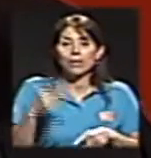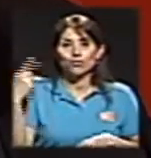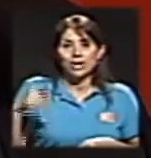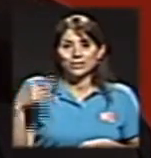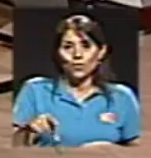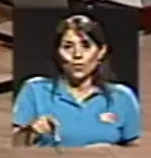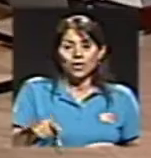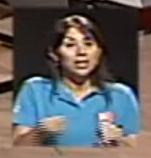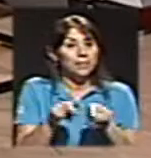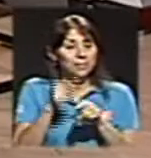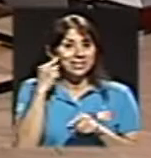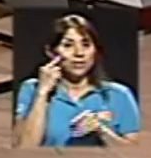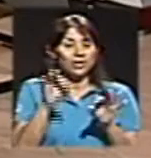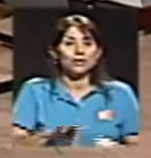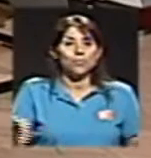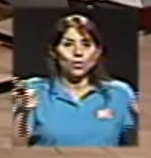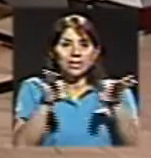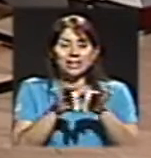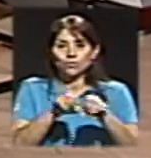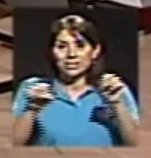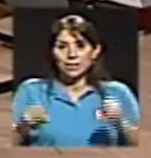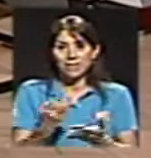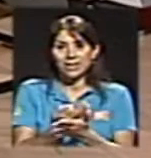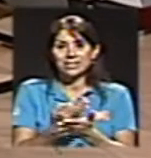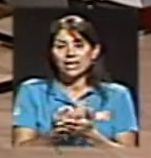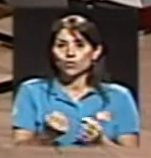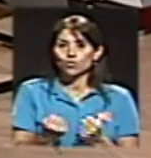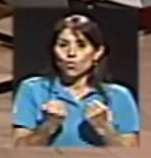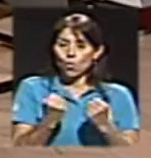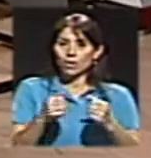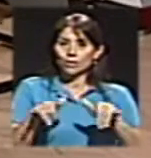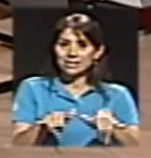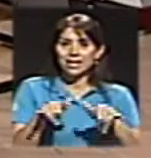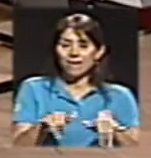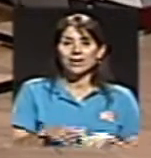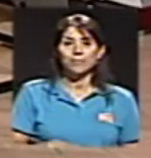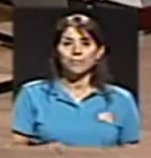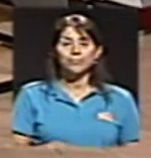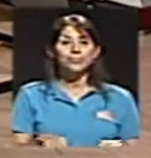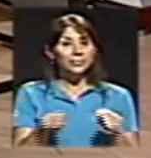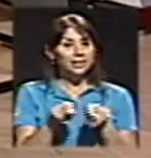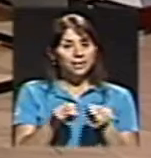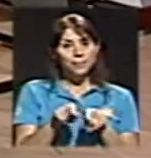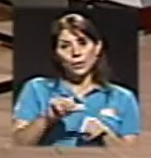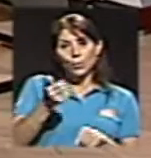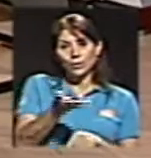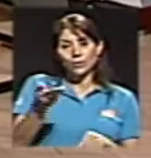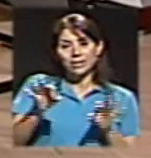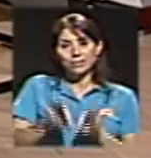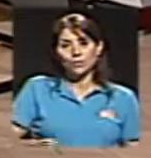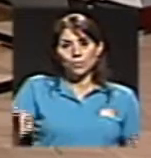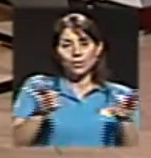importante que es mantener un sistema financiero sólido y estable, ¿verdad? Y el otro elemento que a mí me parece que es fundamental es